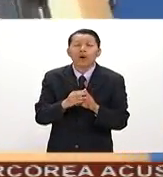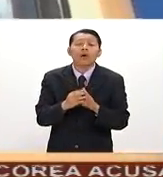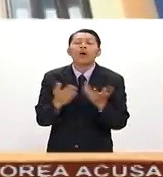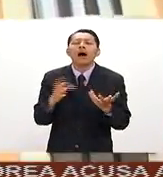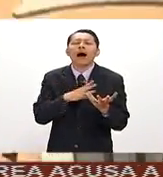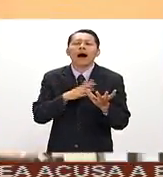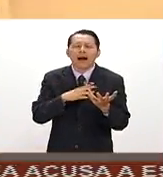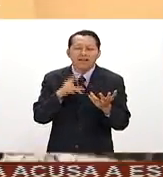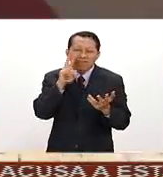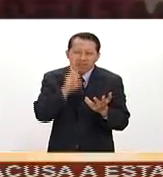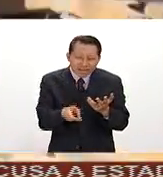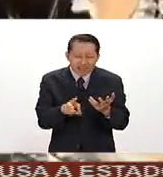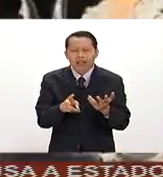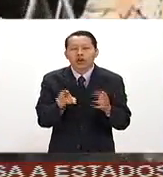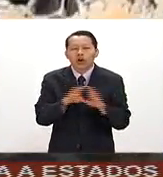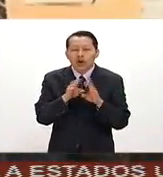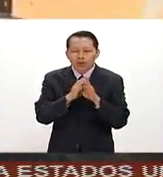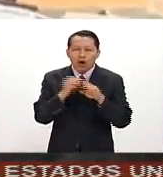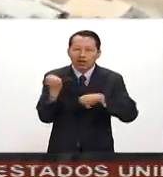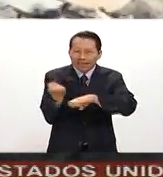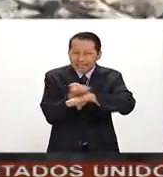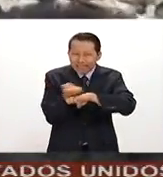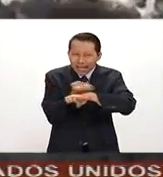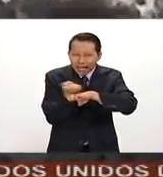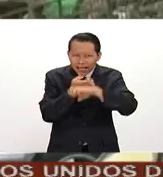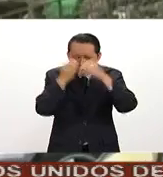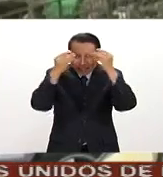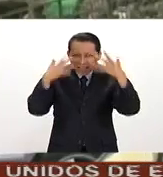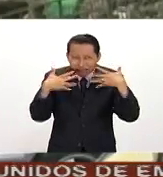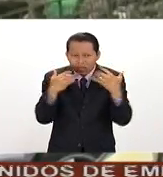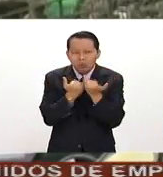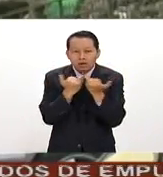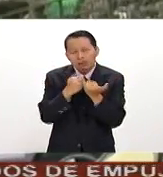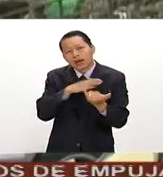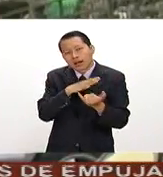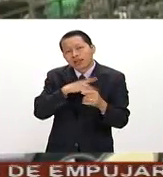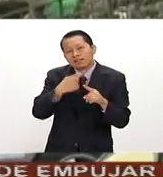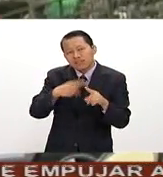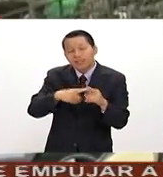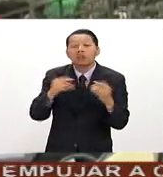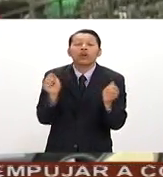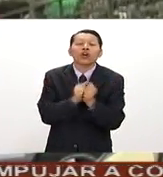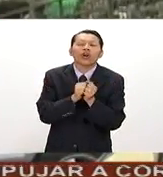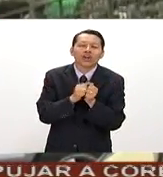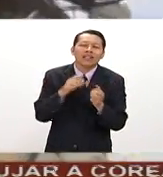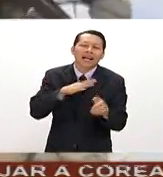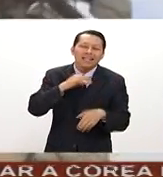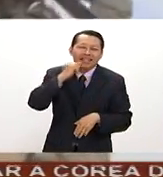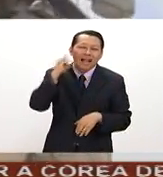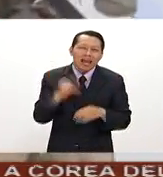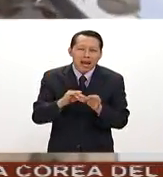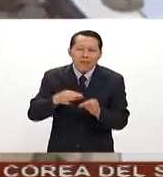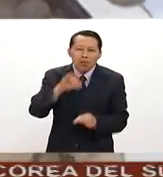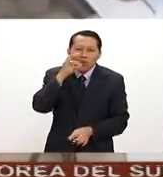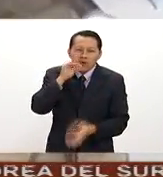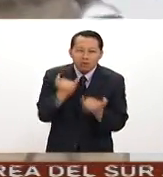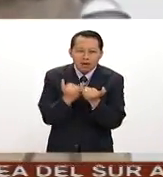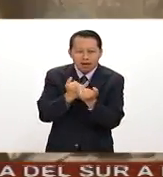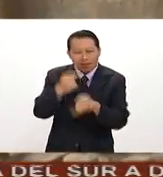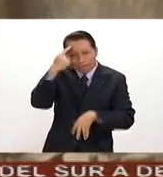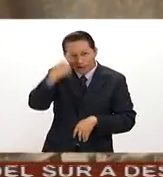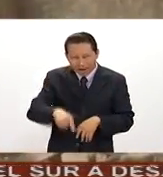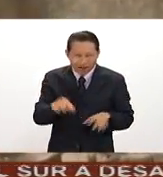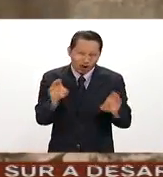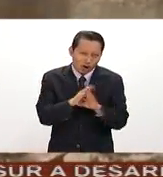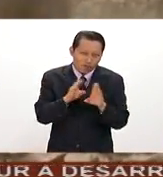pues ensangrentada, cubierta de pasta, de la pasta italiana, claro, como una forma de satirizar sobre